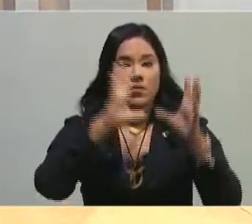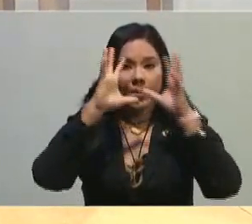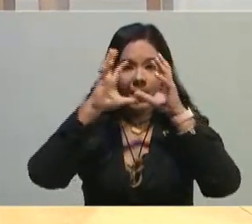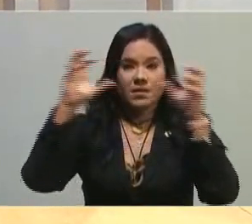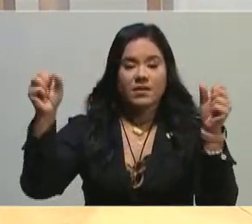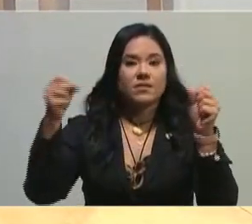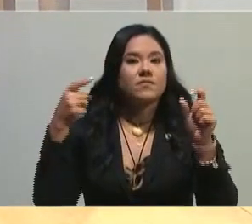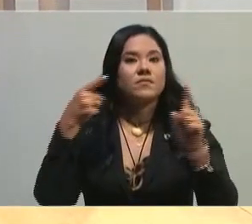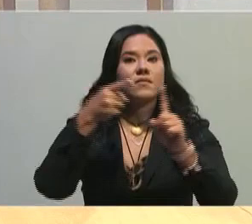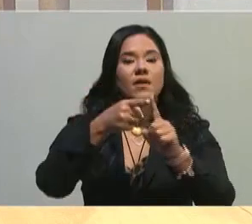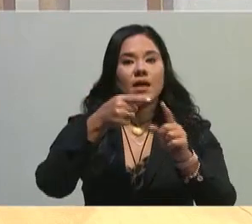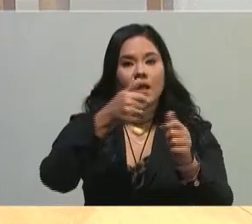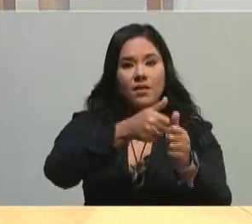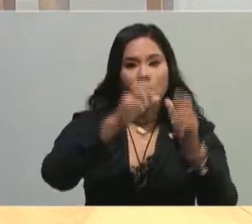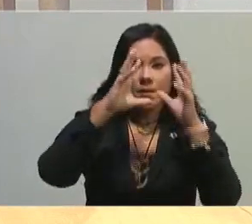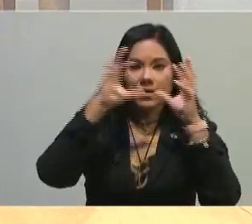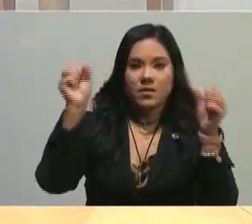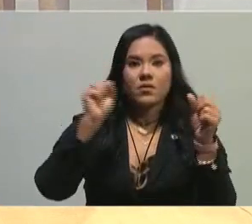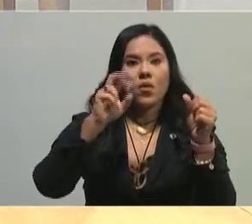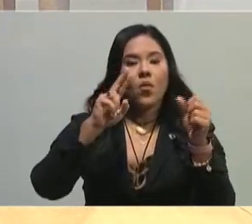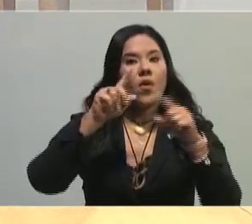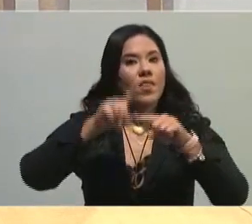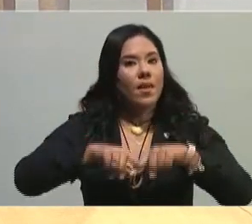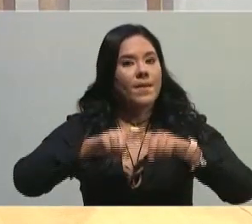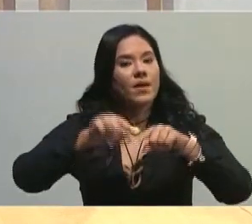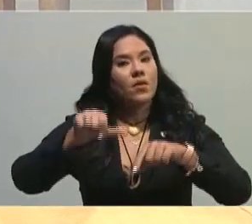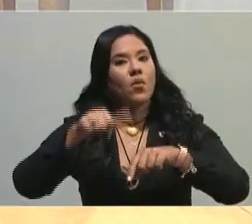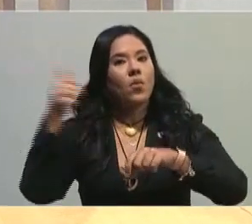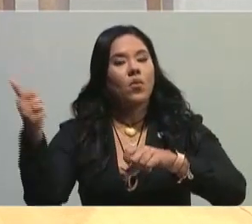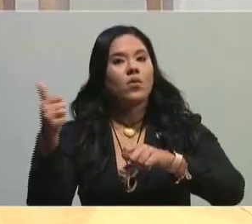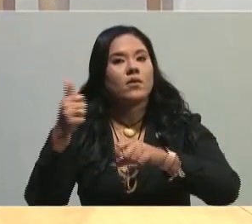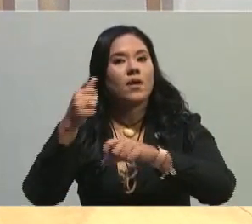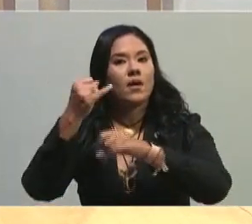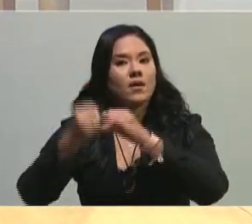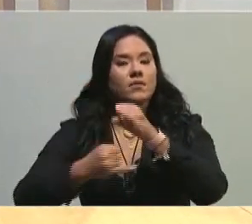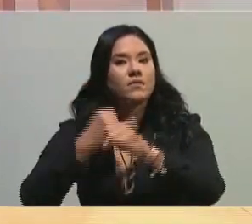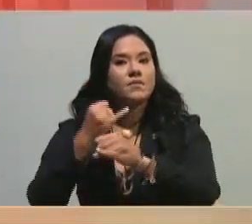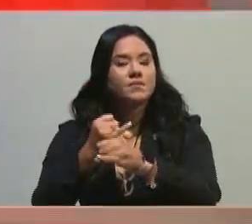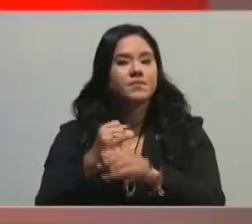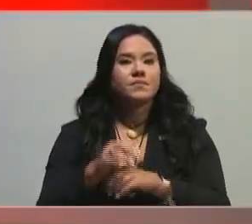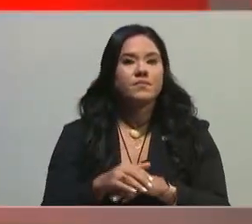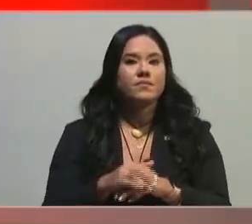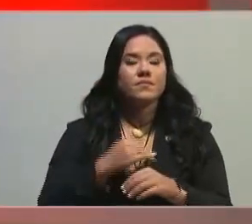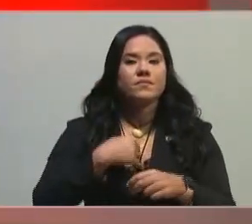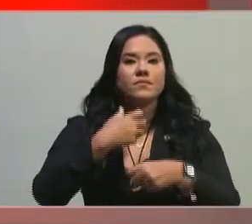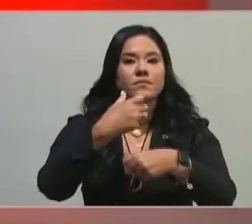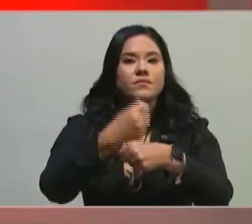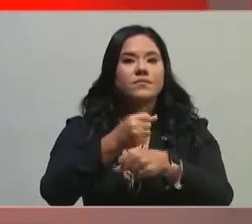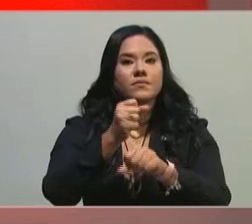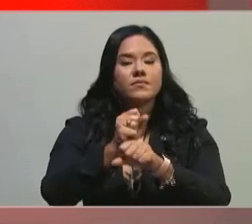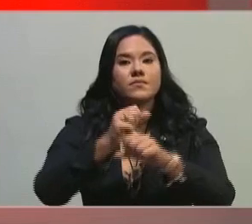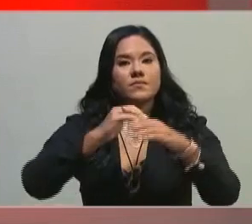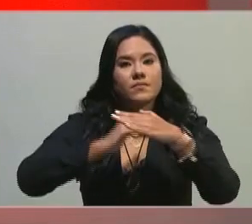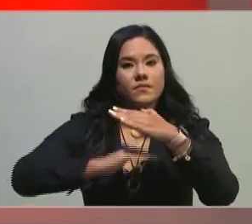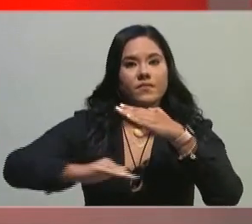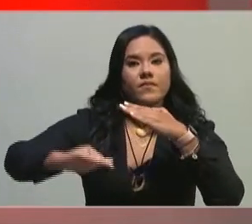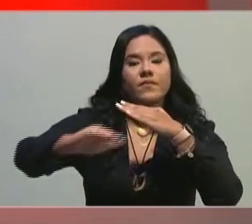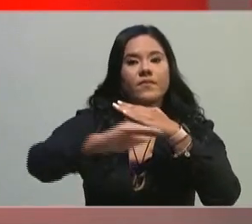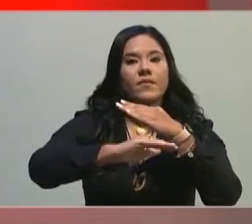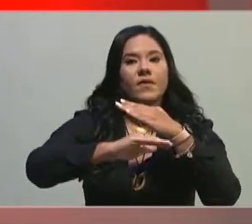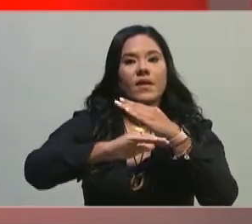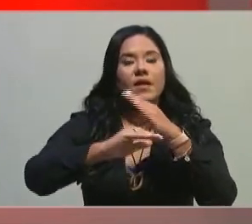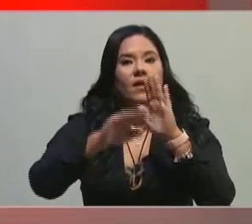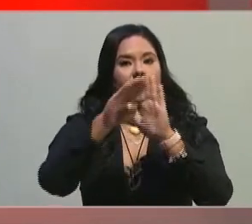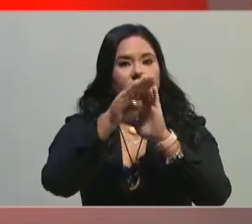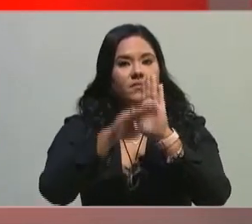directamente desde presidencia o ustedes son una dependencia de otra institución nosotros estamos creados directamente bajo el decreto